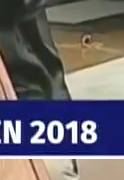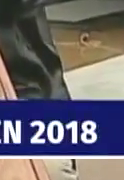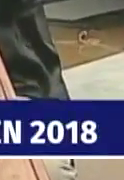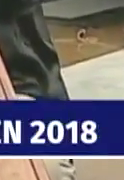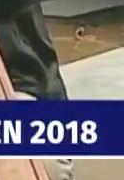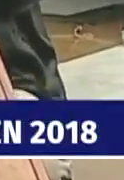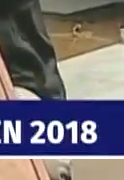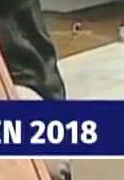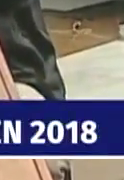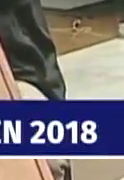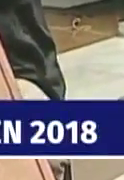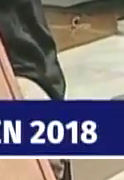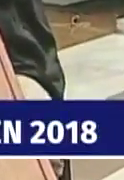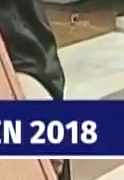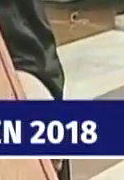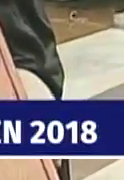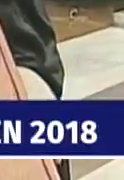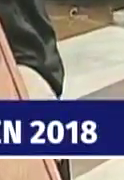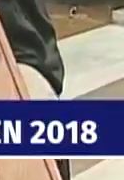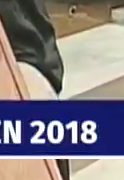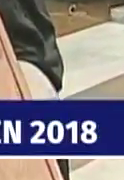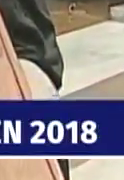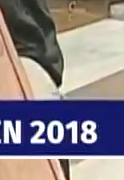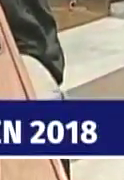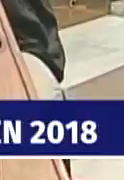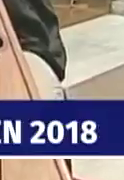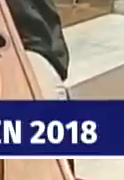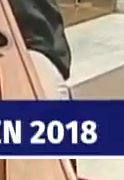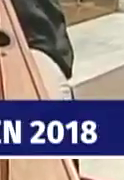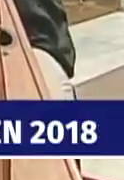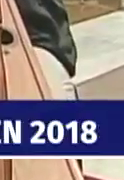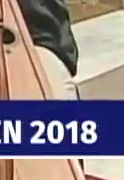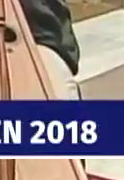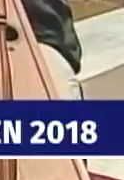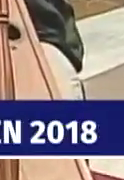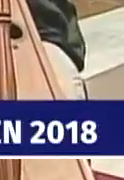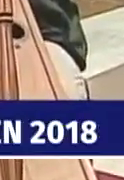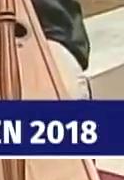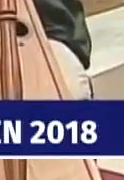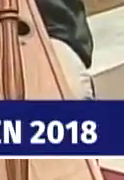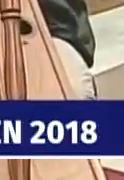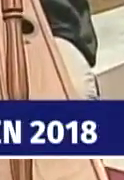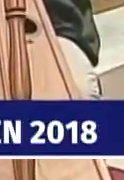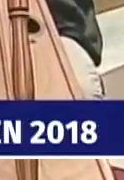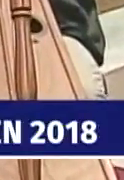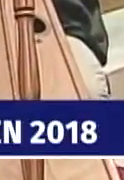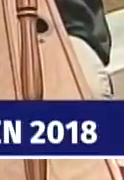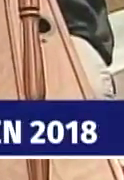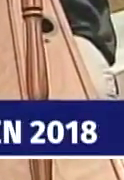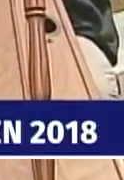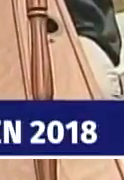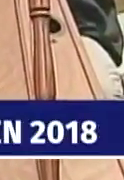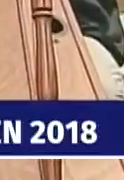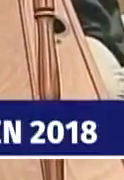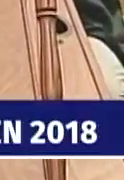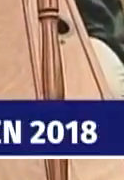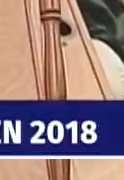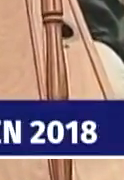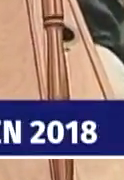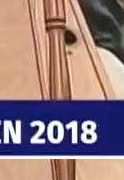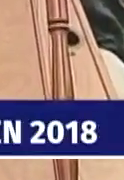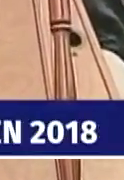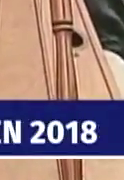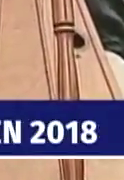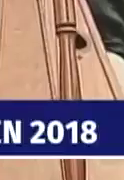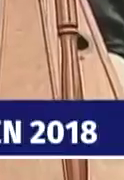esta grata fiesta literaria que se celebra acá en la ciudad capital. Vemos además allí el saludo del presidente Nicolás Maduro a todos